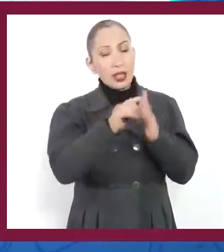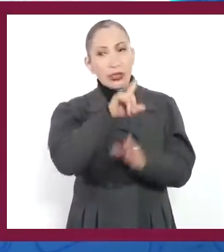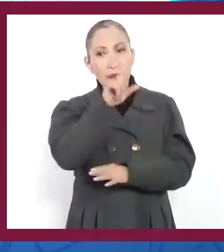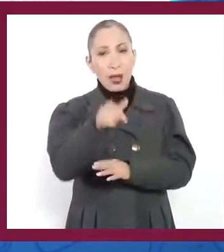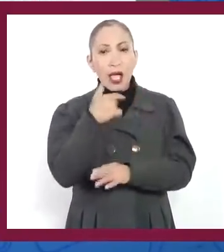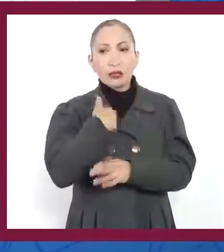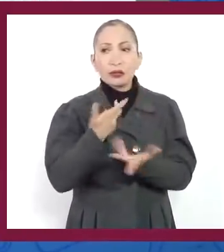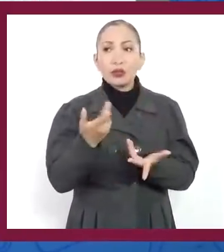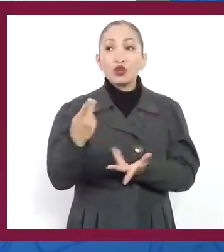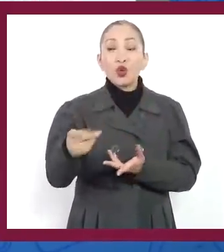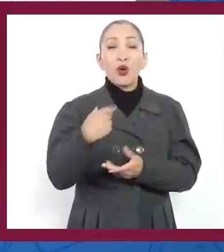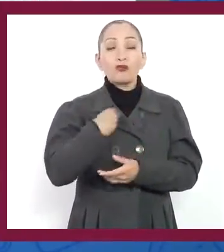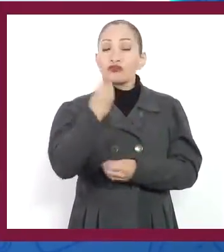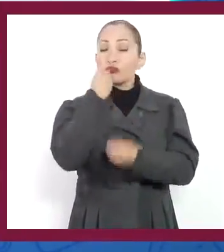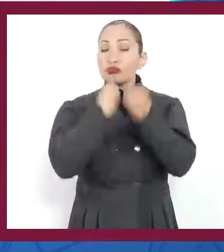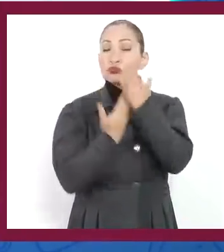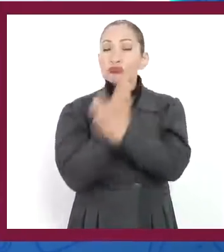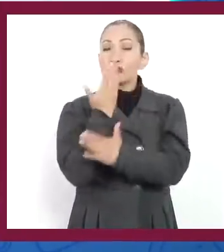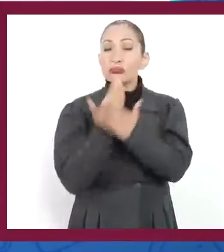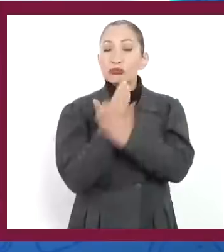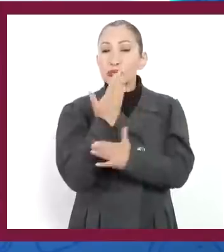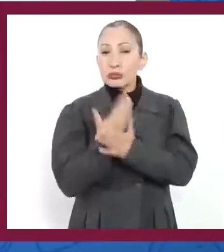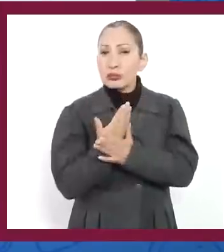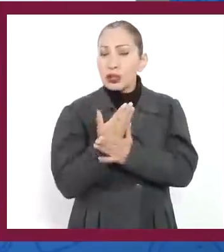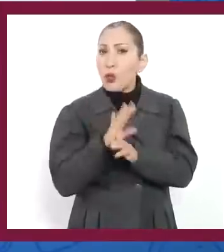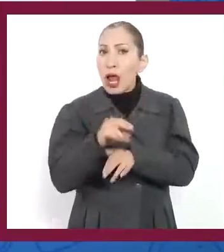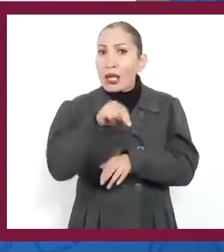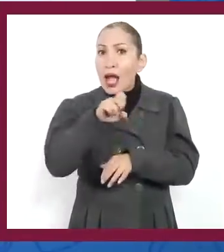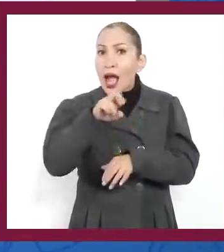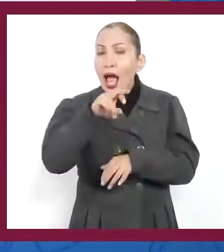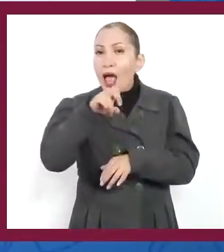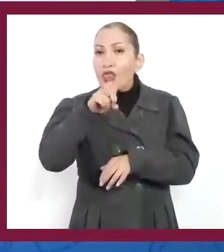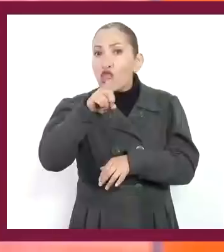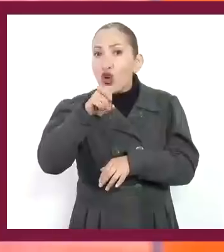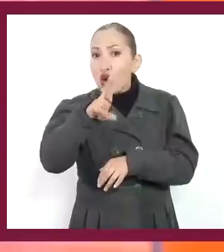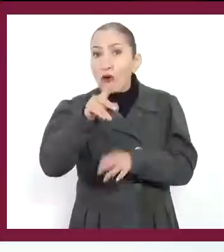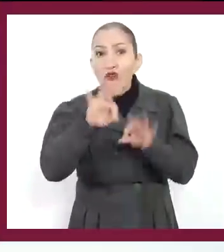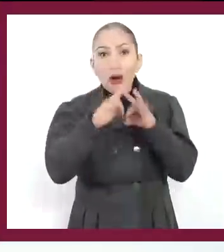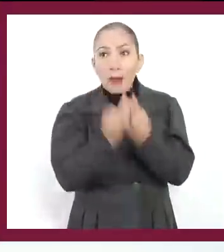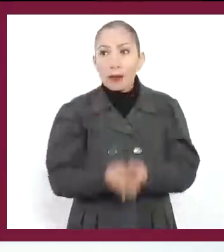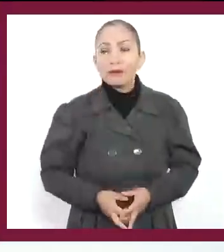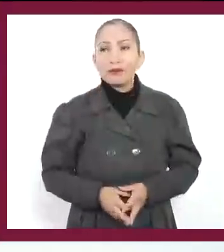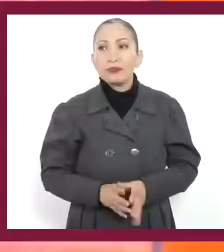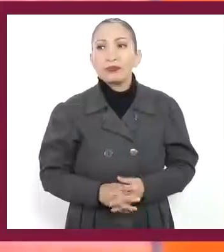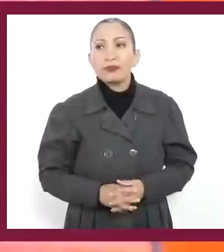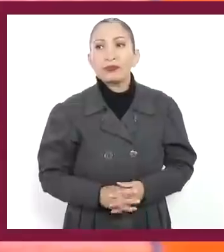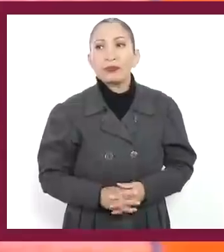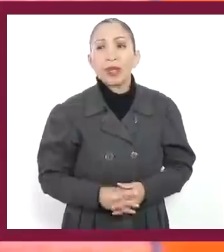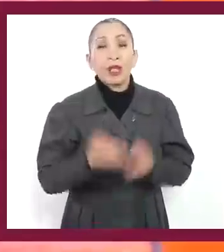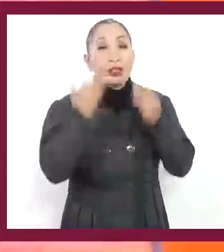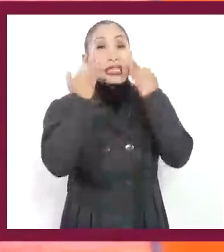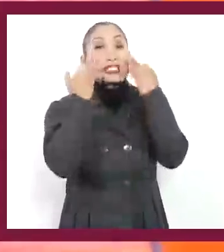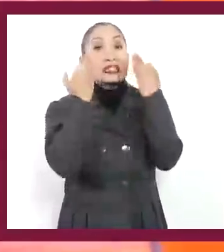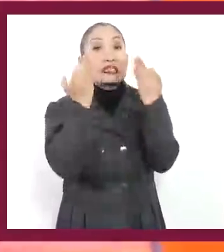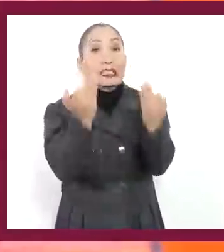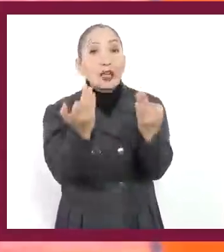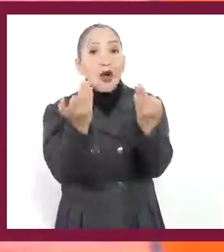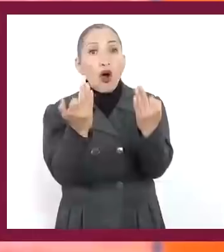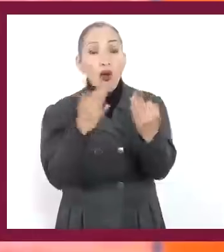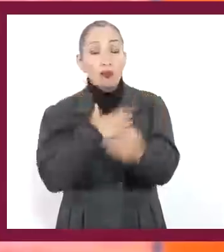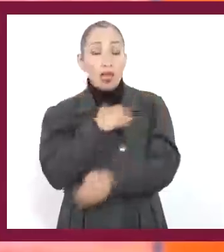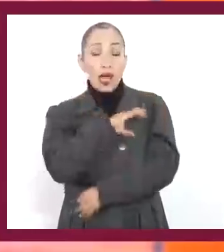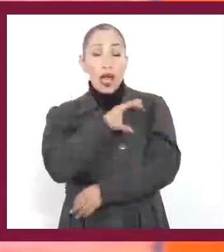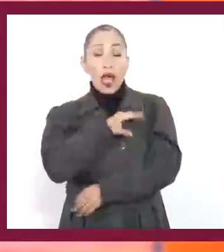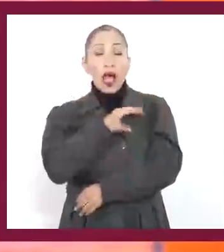haber tomado su desayuno. ¿Qué narrador es? Testigo. Es mi